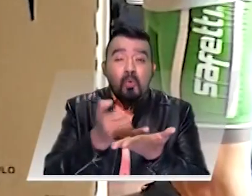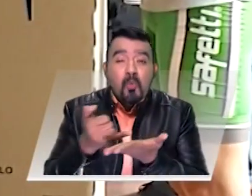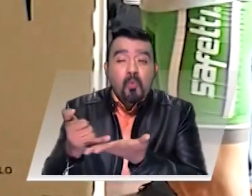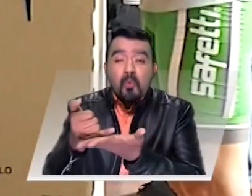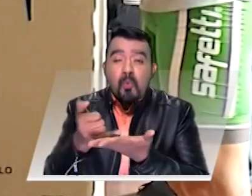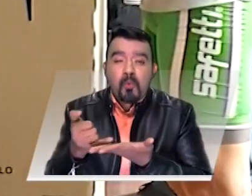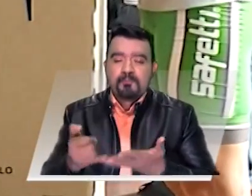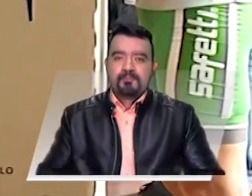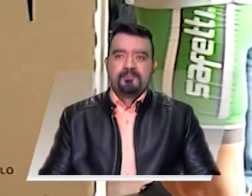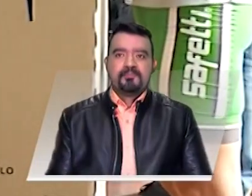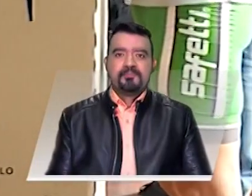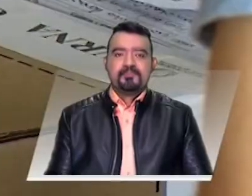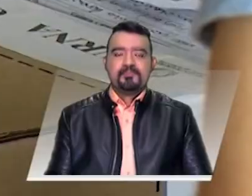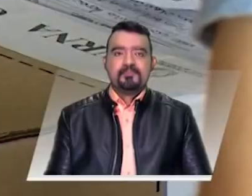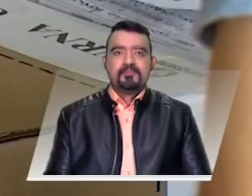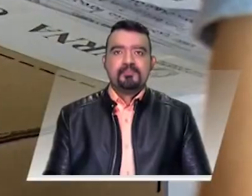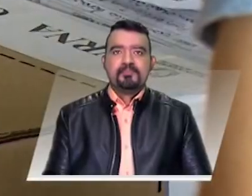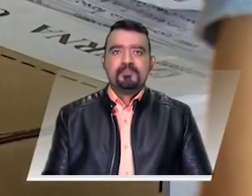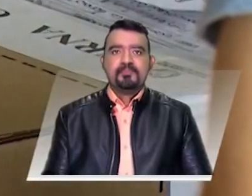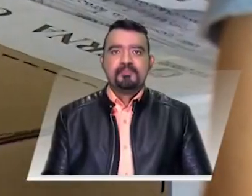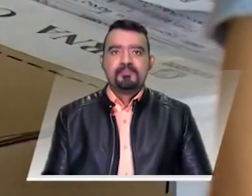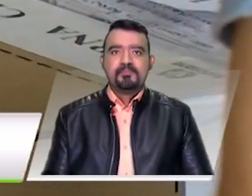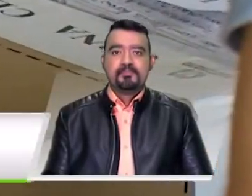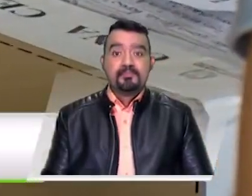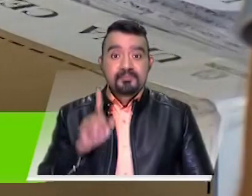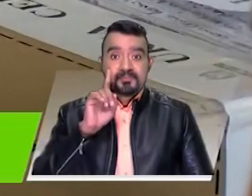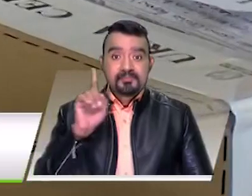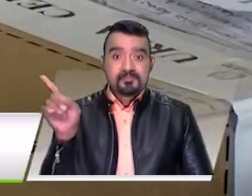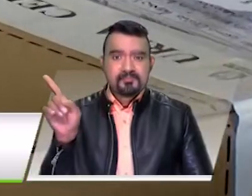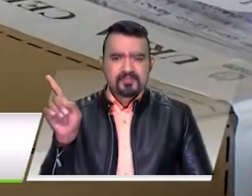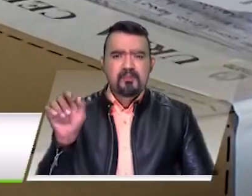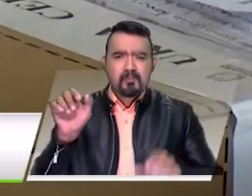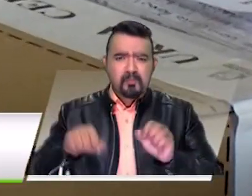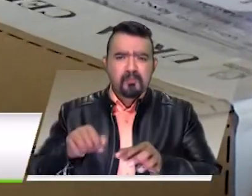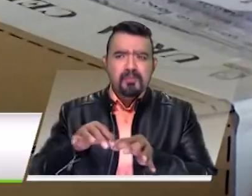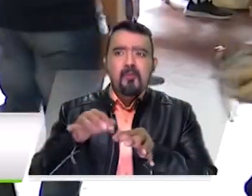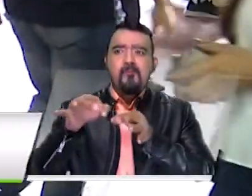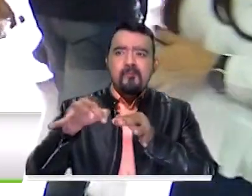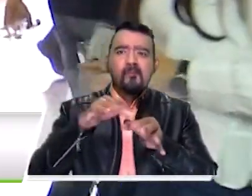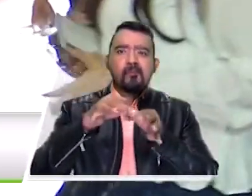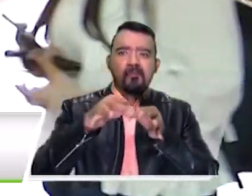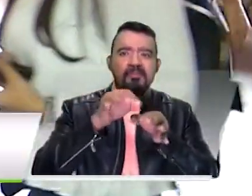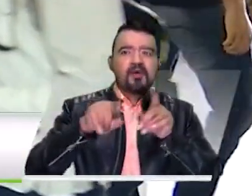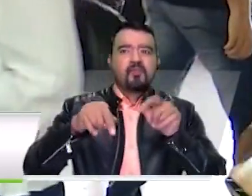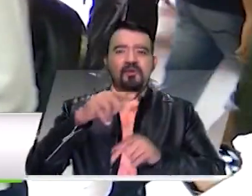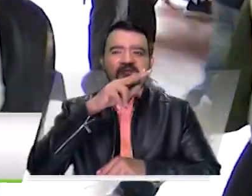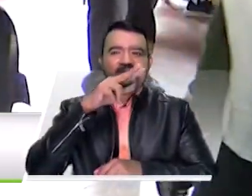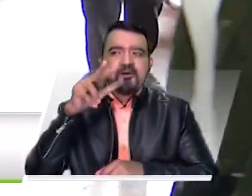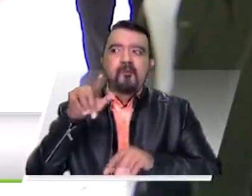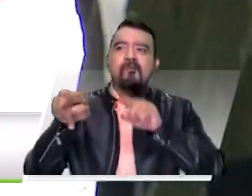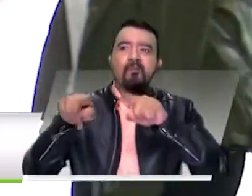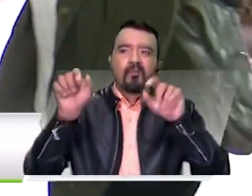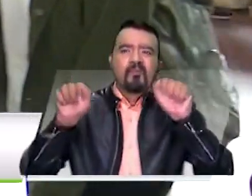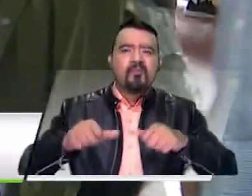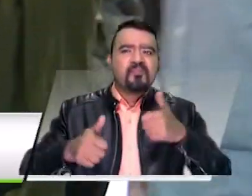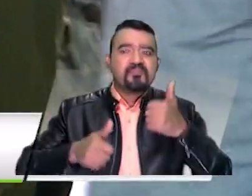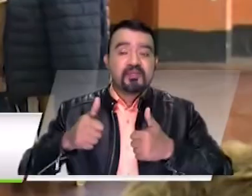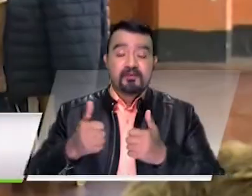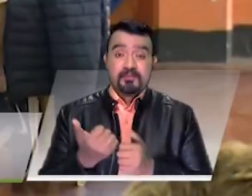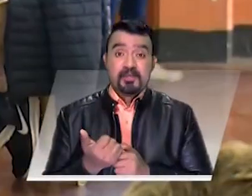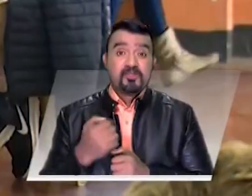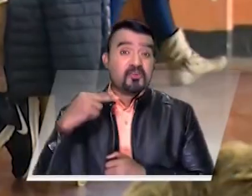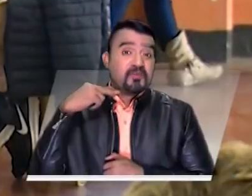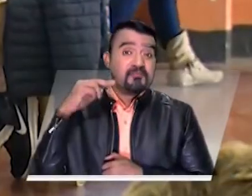Una nueva jornada democrática tendrán barrios y veredas de Antioquia este 28 de noviembre para elegir dignatarios de